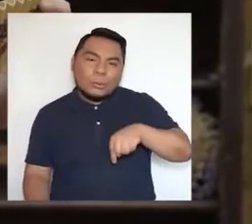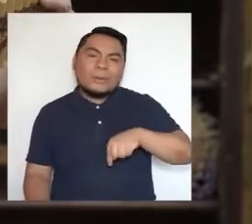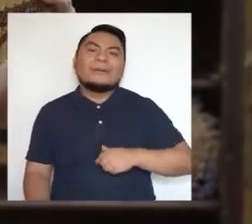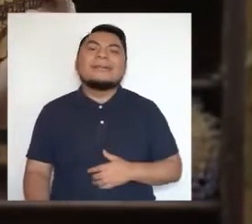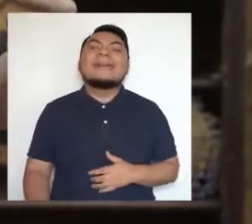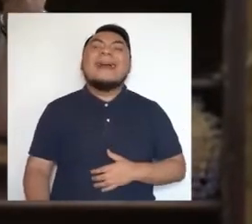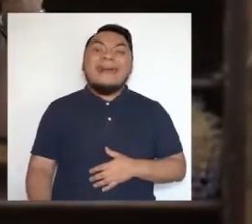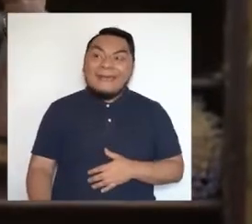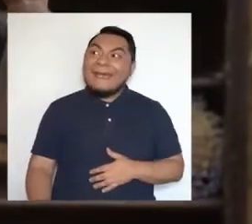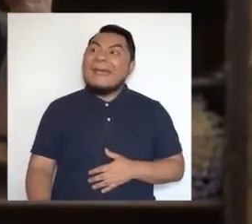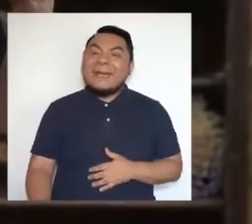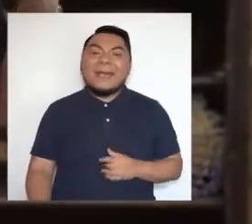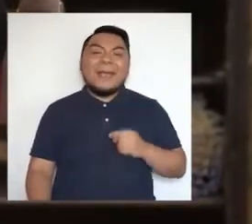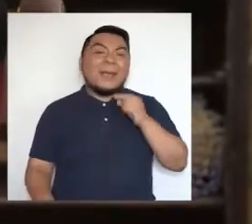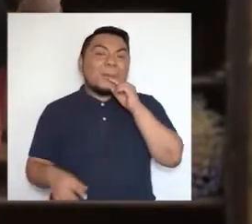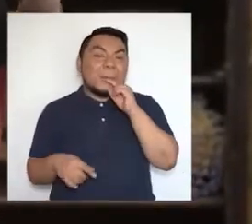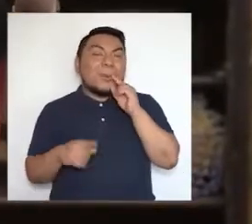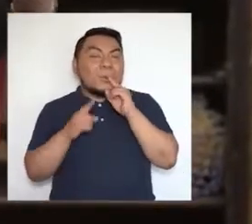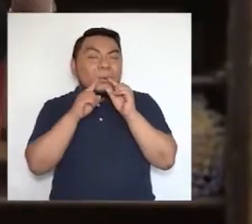¡Oye!